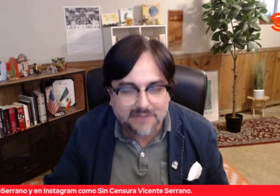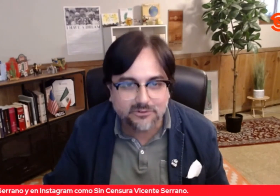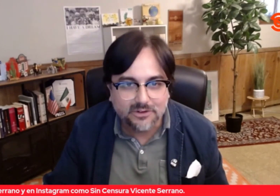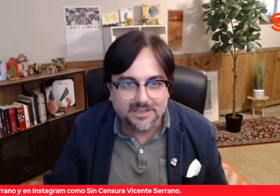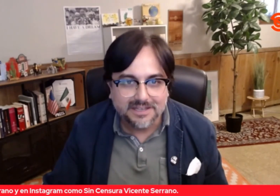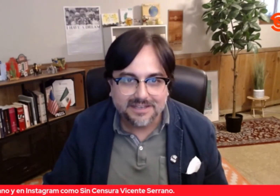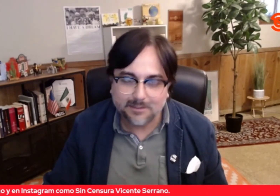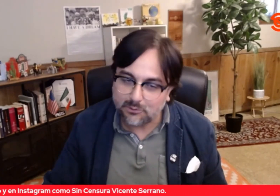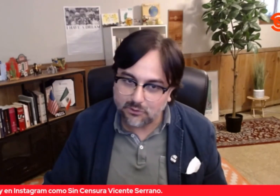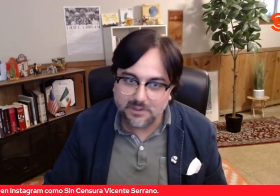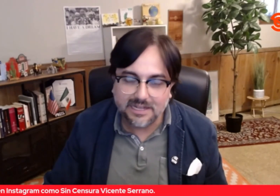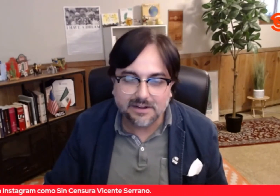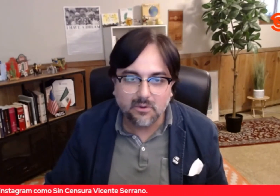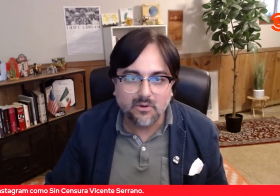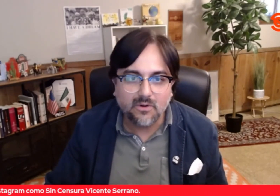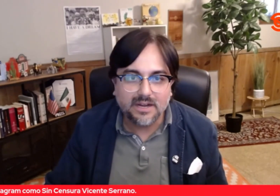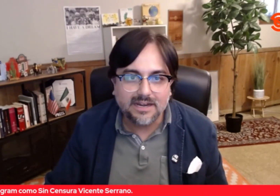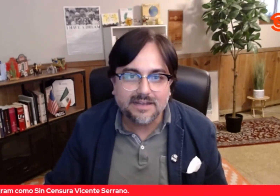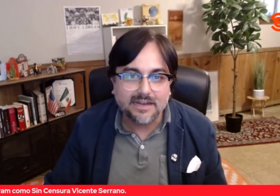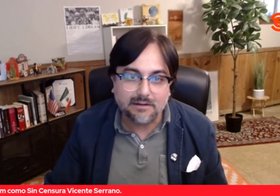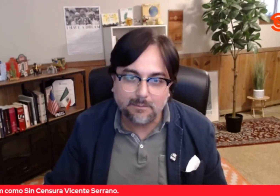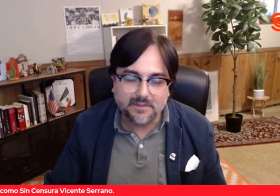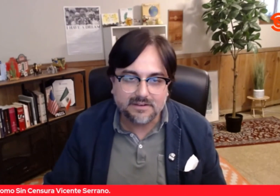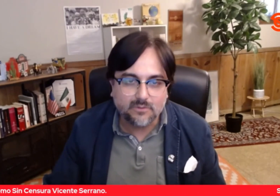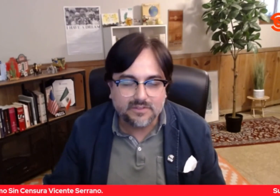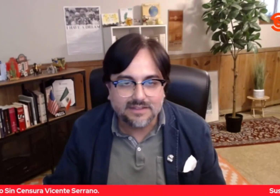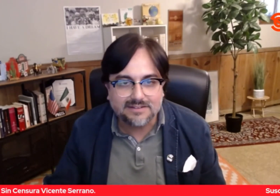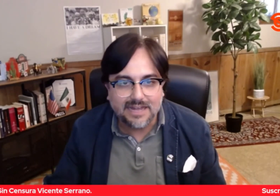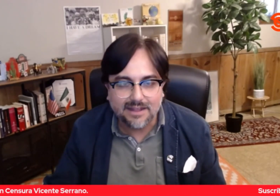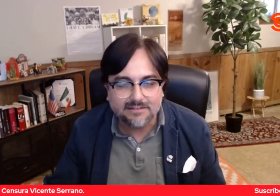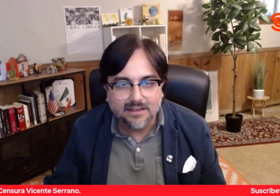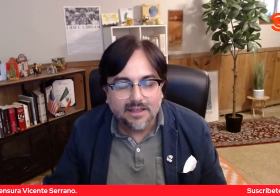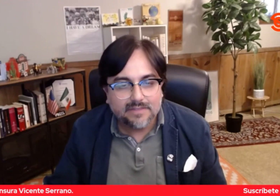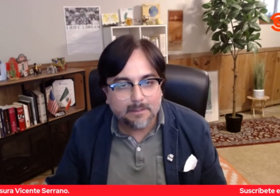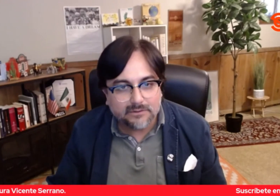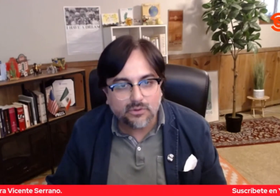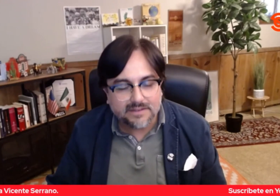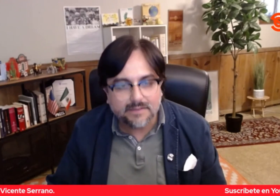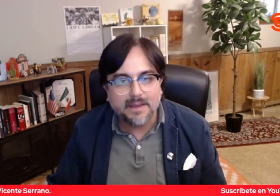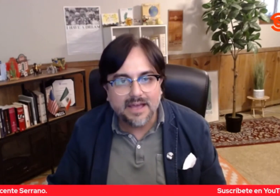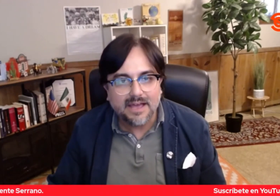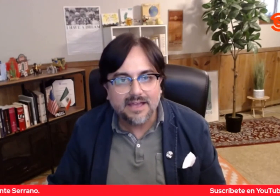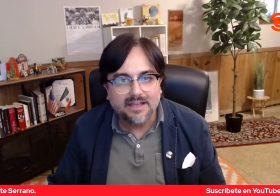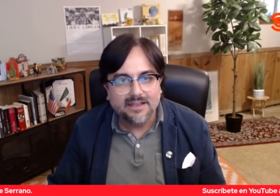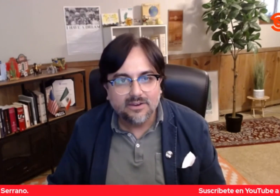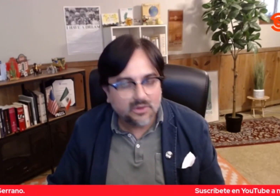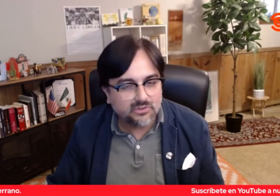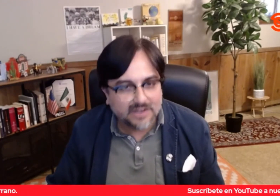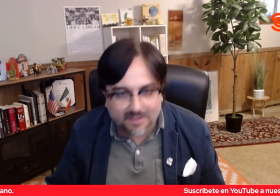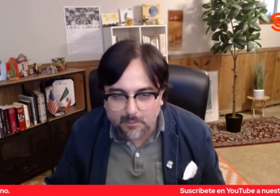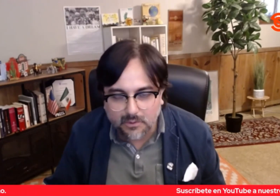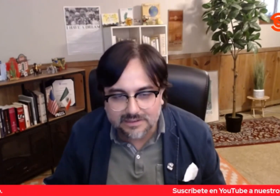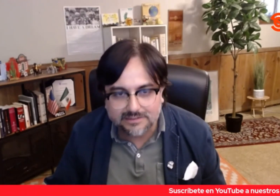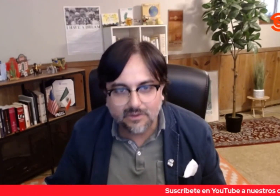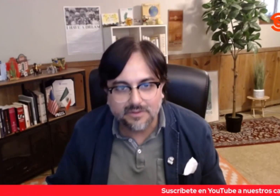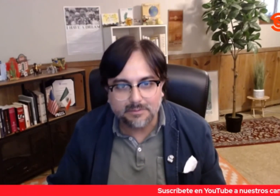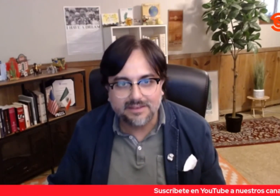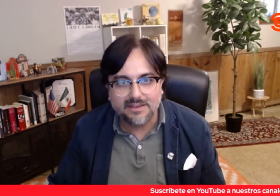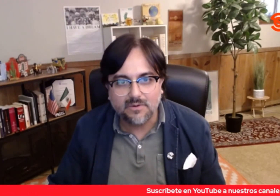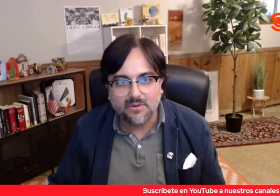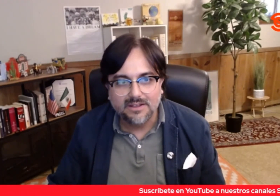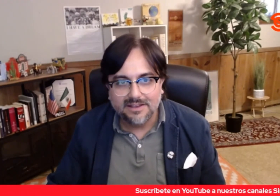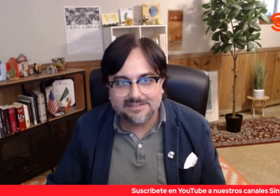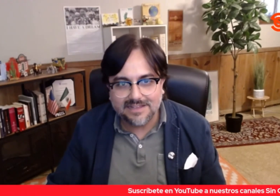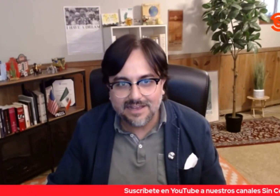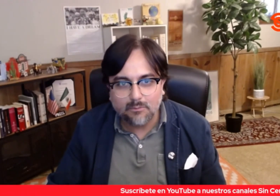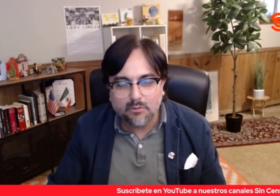Del Mazo, que pues hoy viene a la reunión con él y que le va a pedir cuentas claras. Del Mazo ya se va, no hizo nada por el Estado de